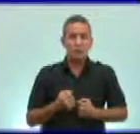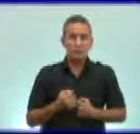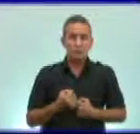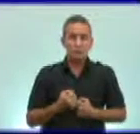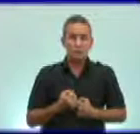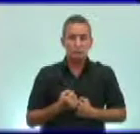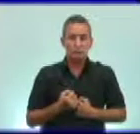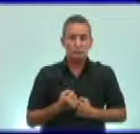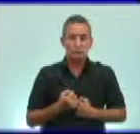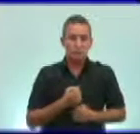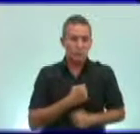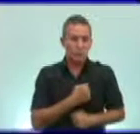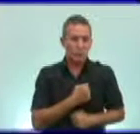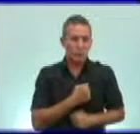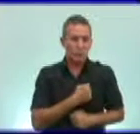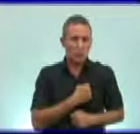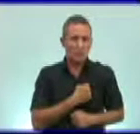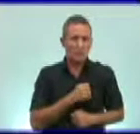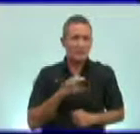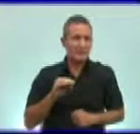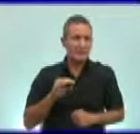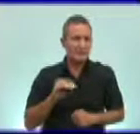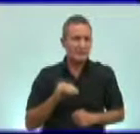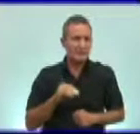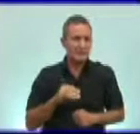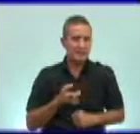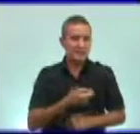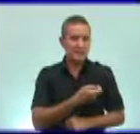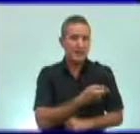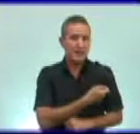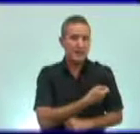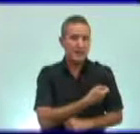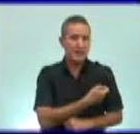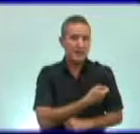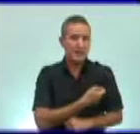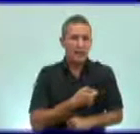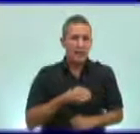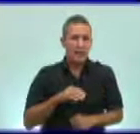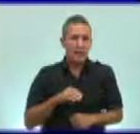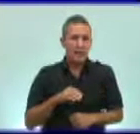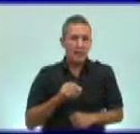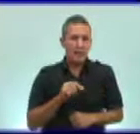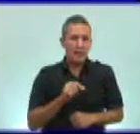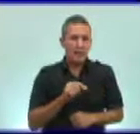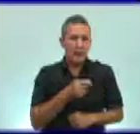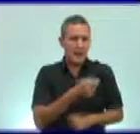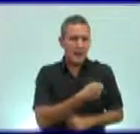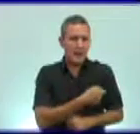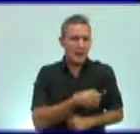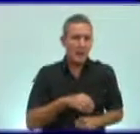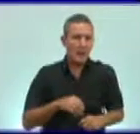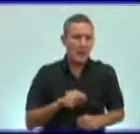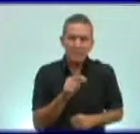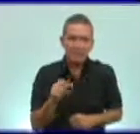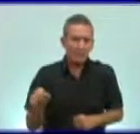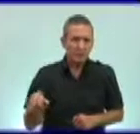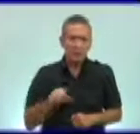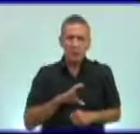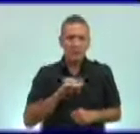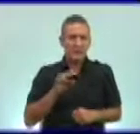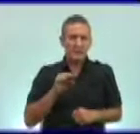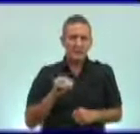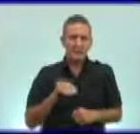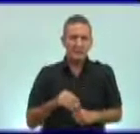trono imperial sobre los escombros de la libertad de Colombia. Es Bolívar hablando de quienes desarrollaban la